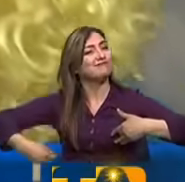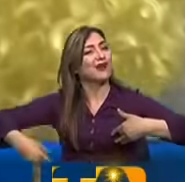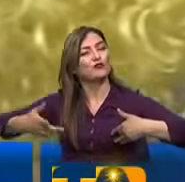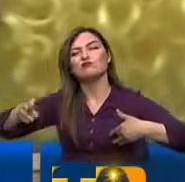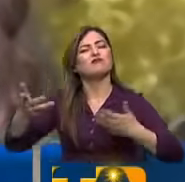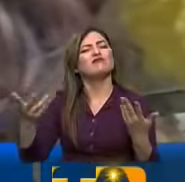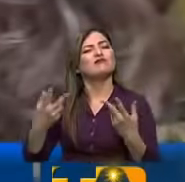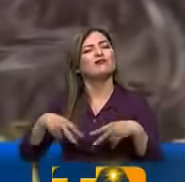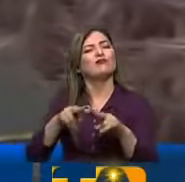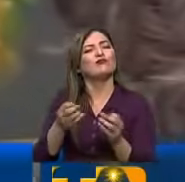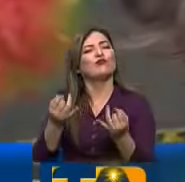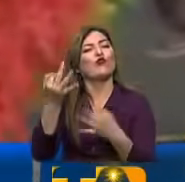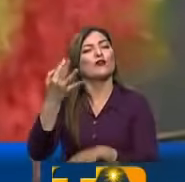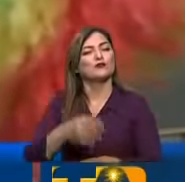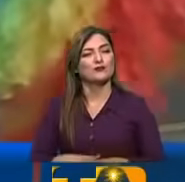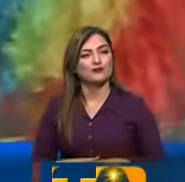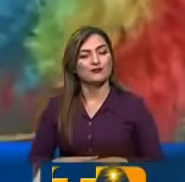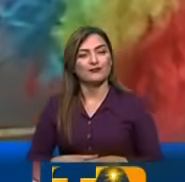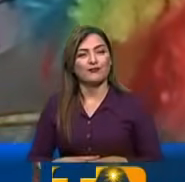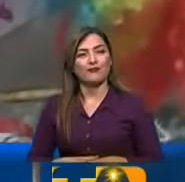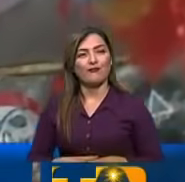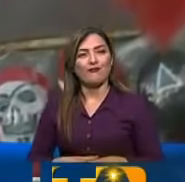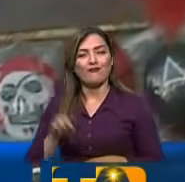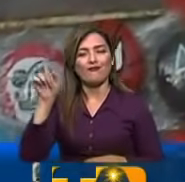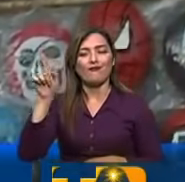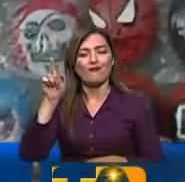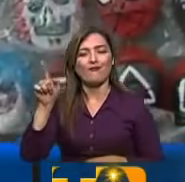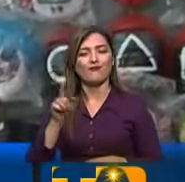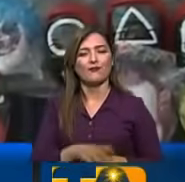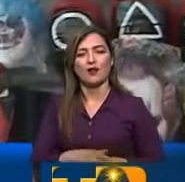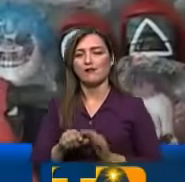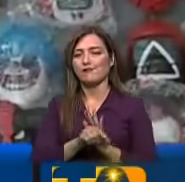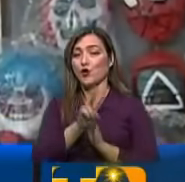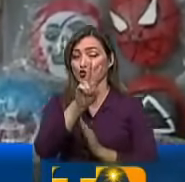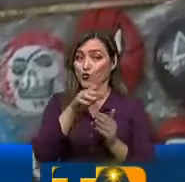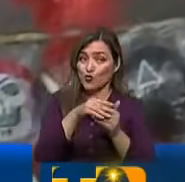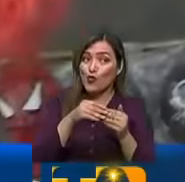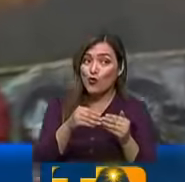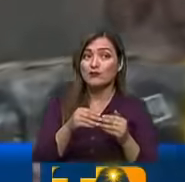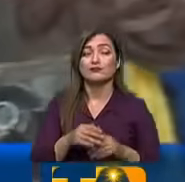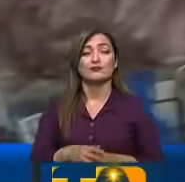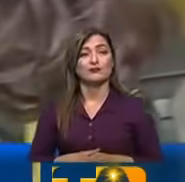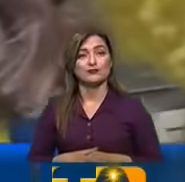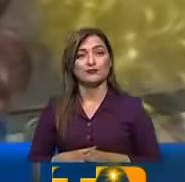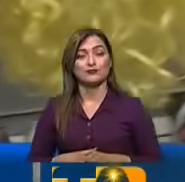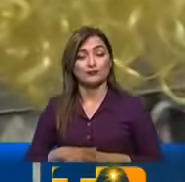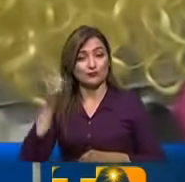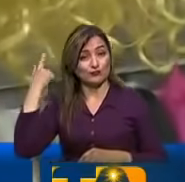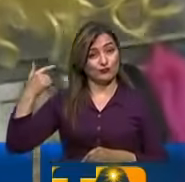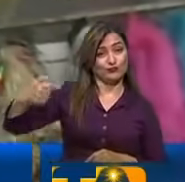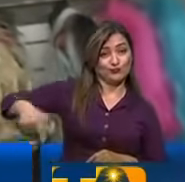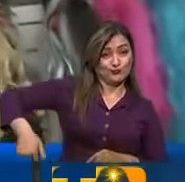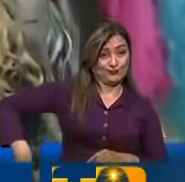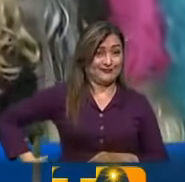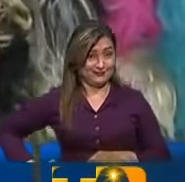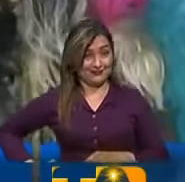por Teleamazonas, ¿qué precio tienen? Ya, las pelucas tienen un precio accesible igual desde 2 dólares, que la más larga, como puede ver ahí,